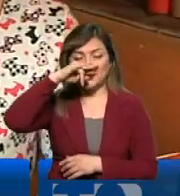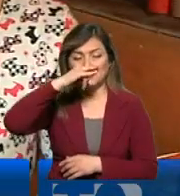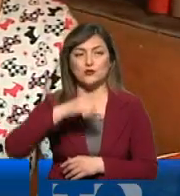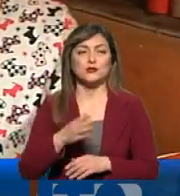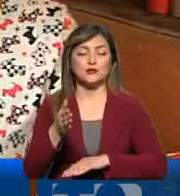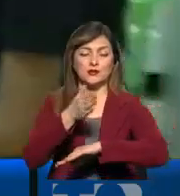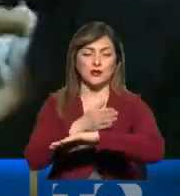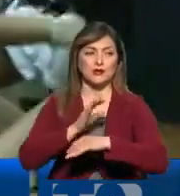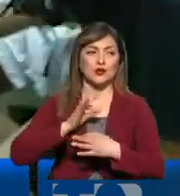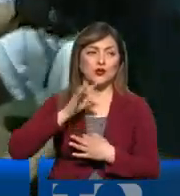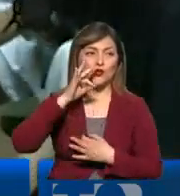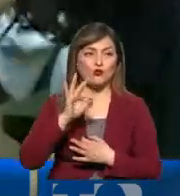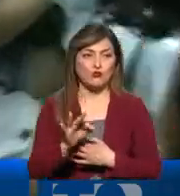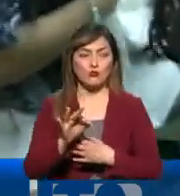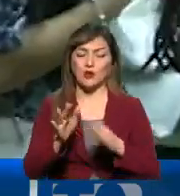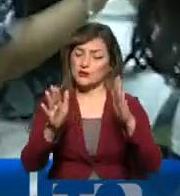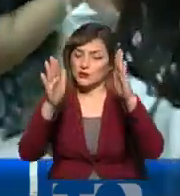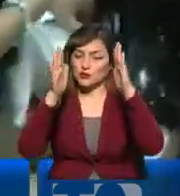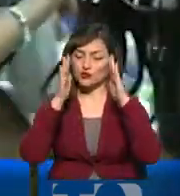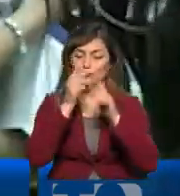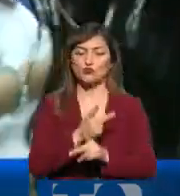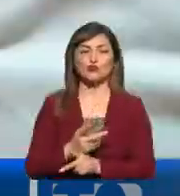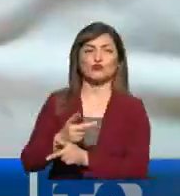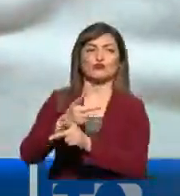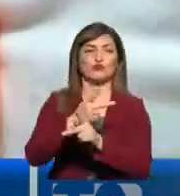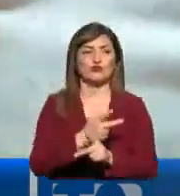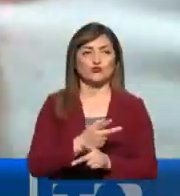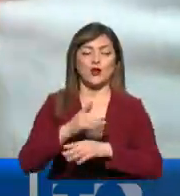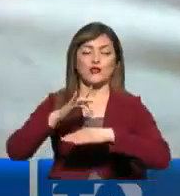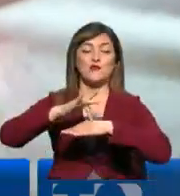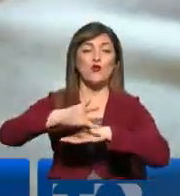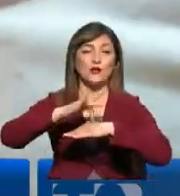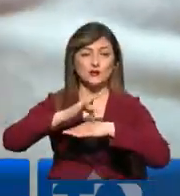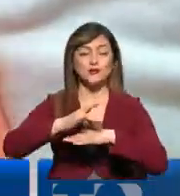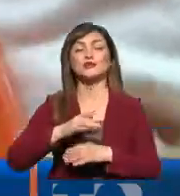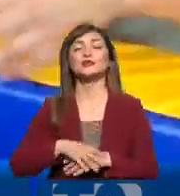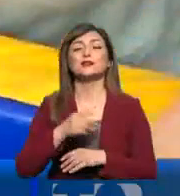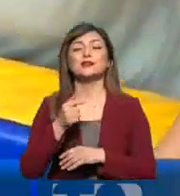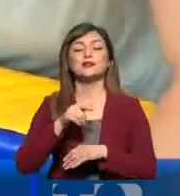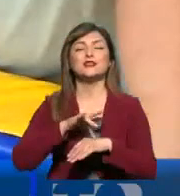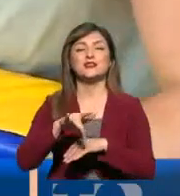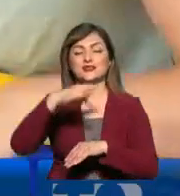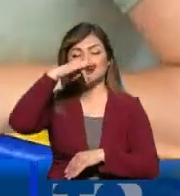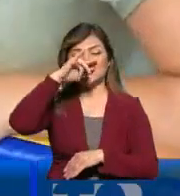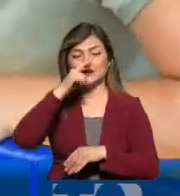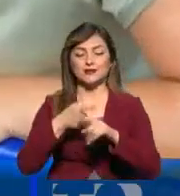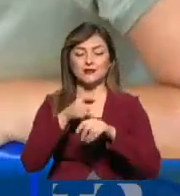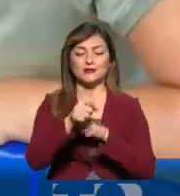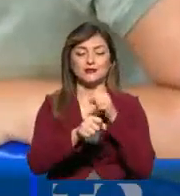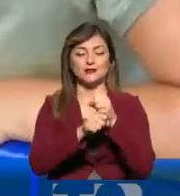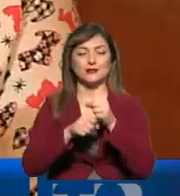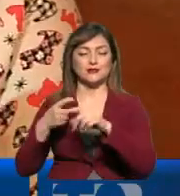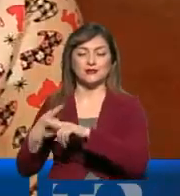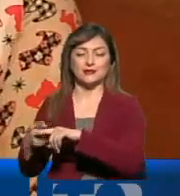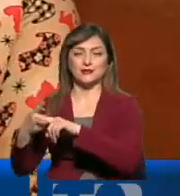hasta antes del coronavirus le brindaba atención, cuidados y estimulación a menores de 5 años en los diferentes centros de cuidado